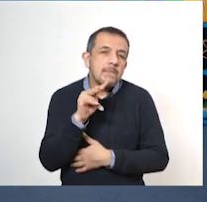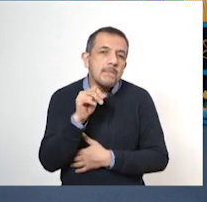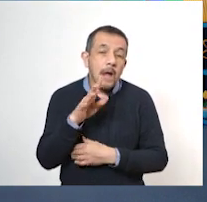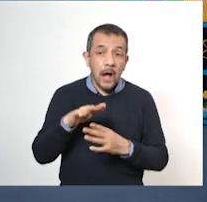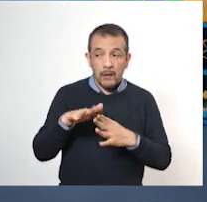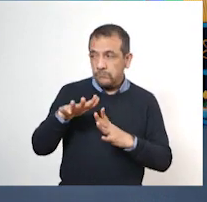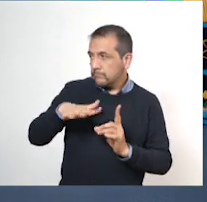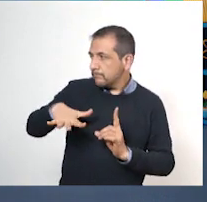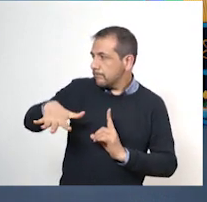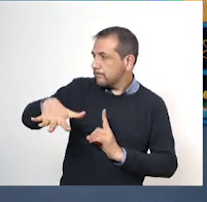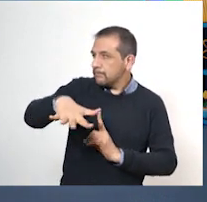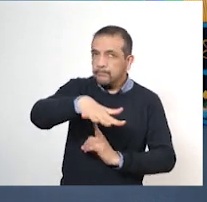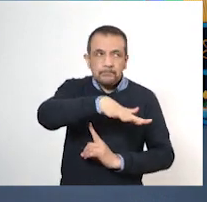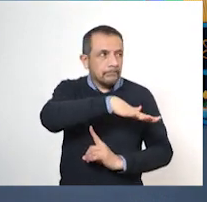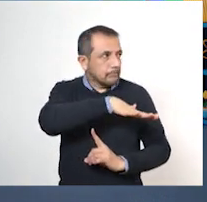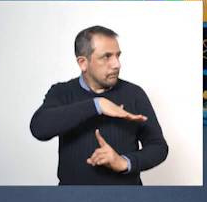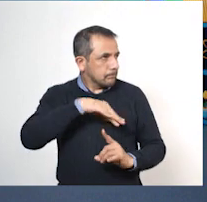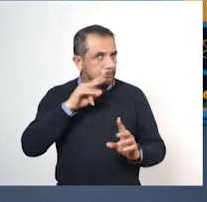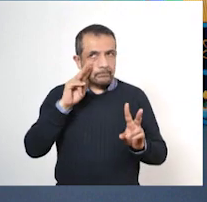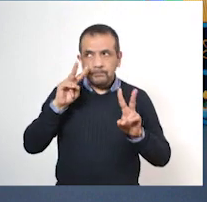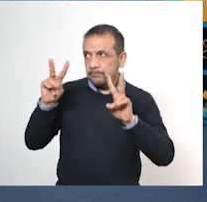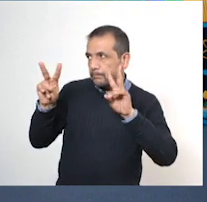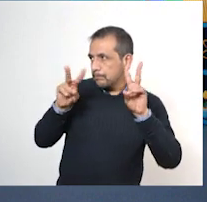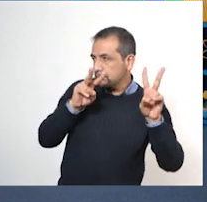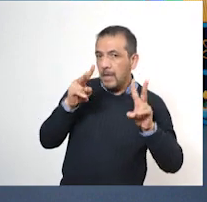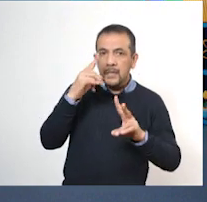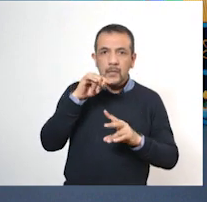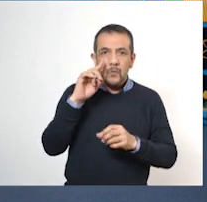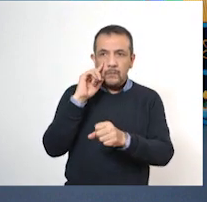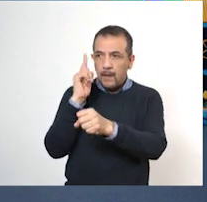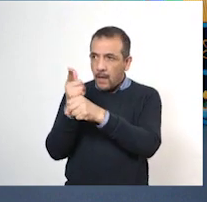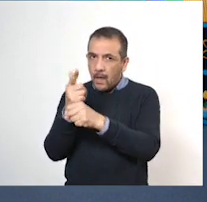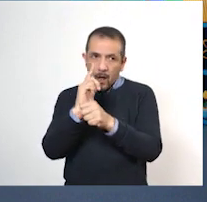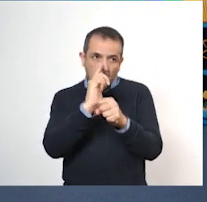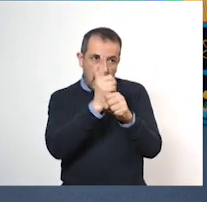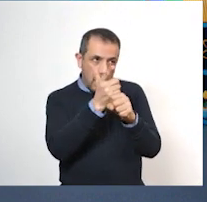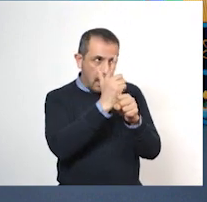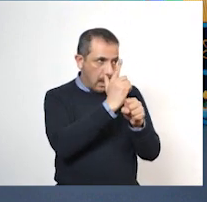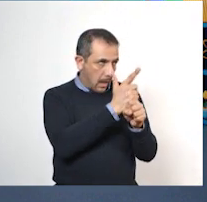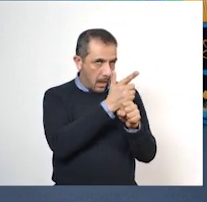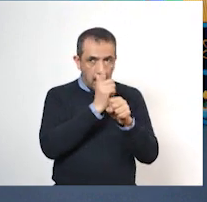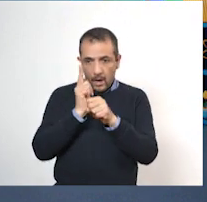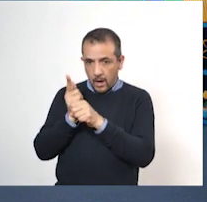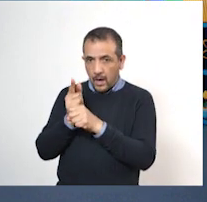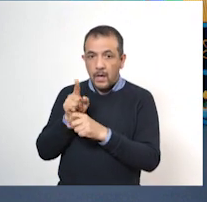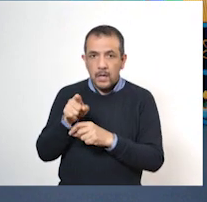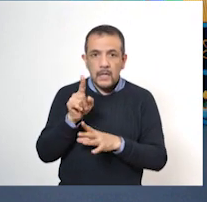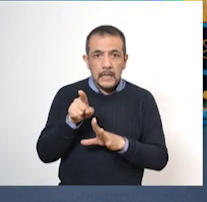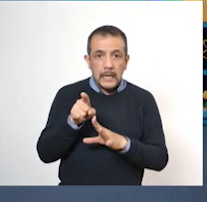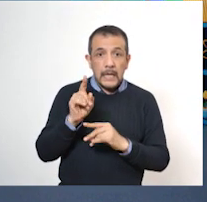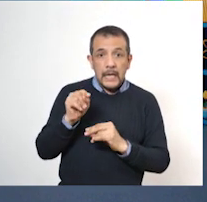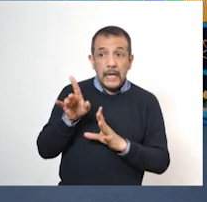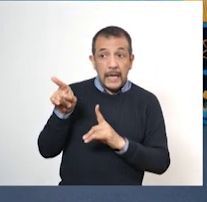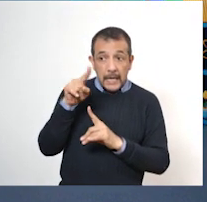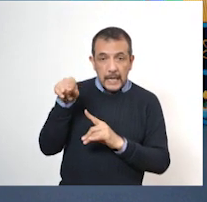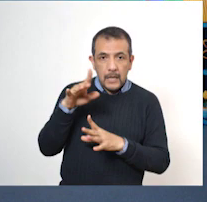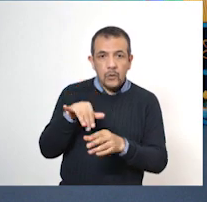comerciales, a su entorno y descubran esos mensajes que favorecen el